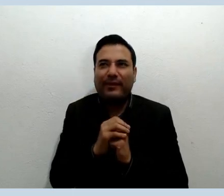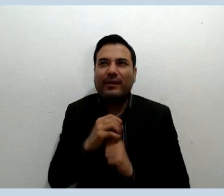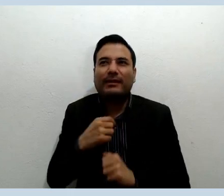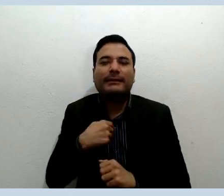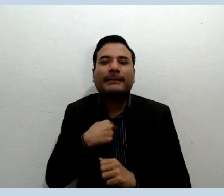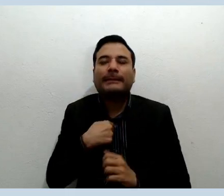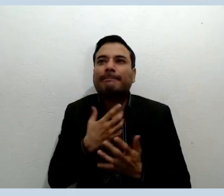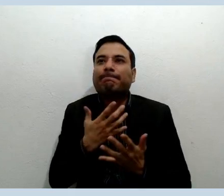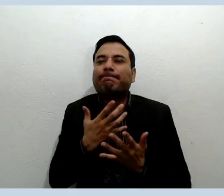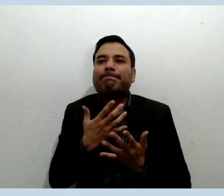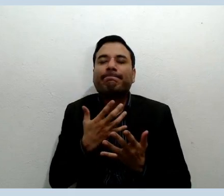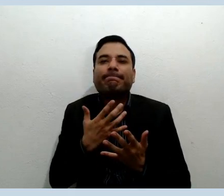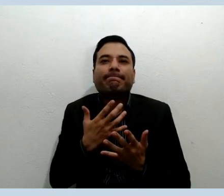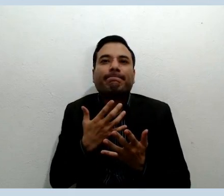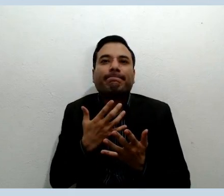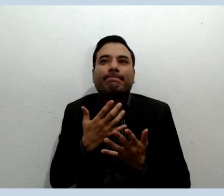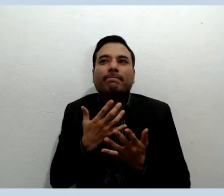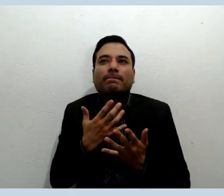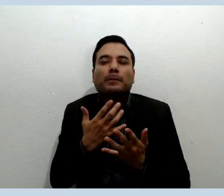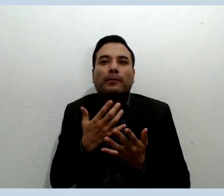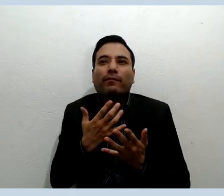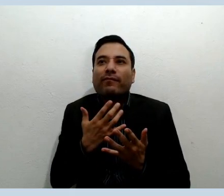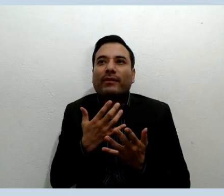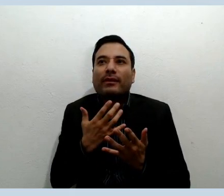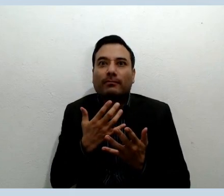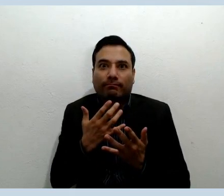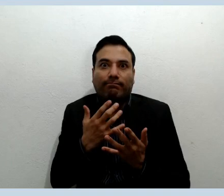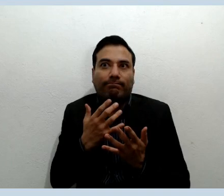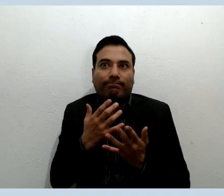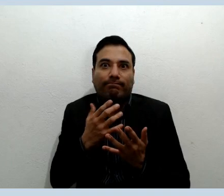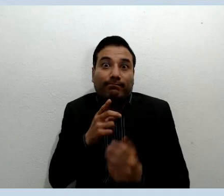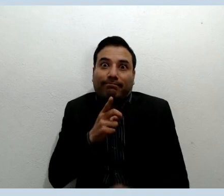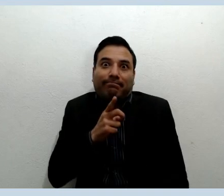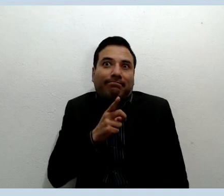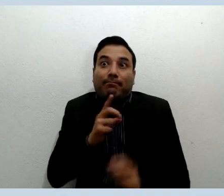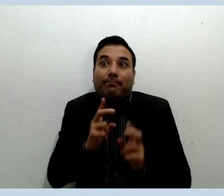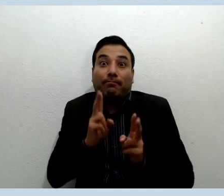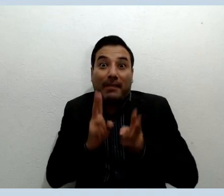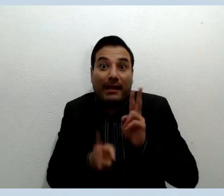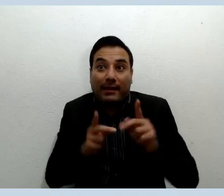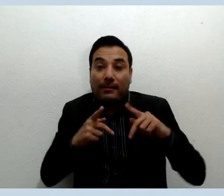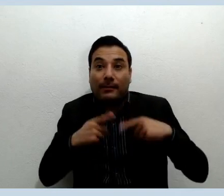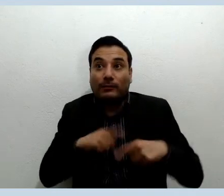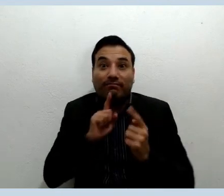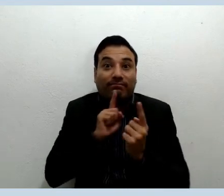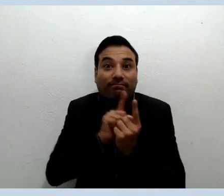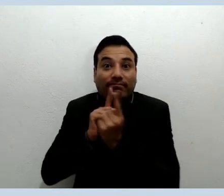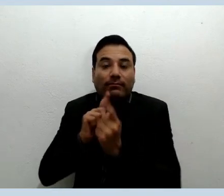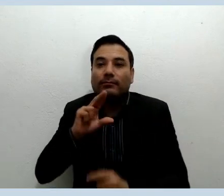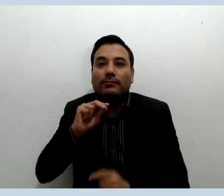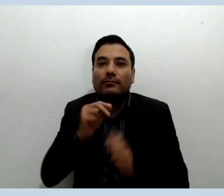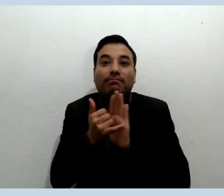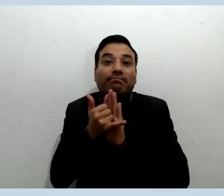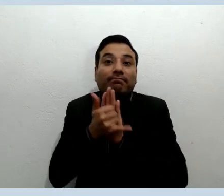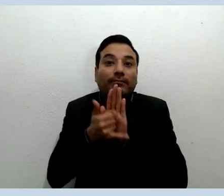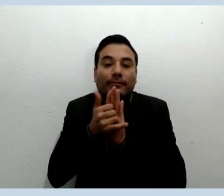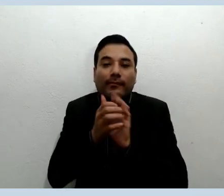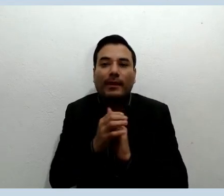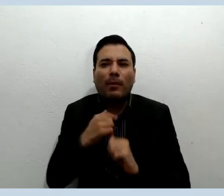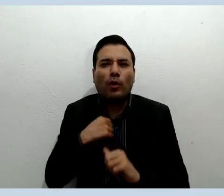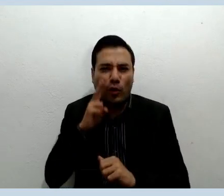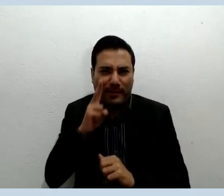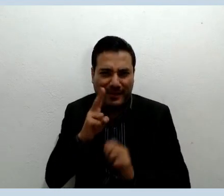platicar y de conocer referentes pues tenía que hacerlo en YouTube y este me apareció drama home de Matías yo